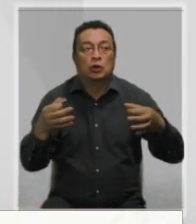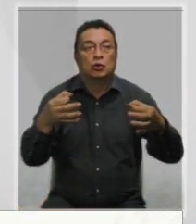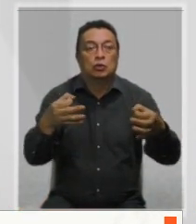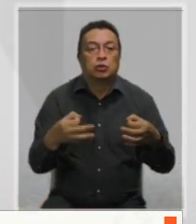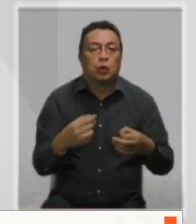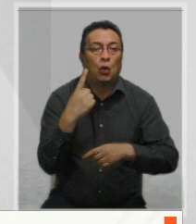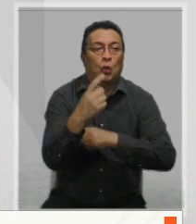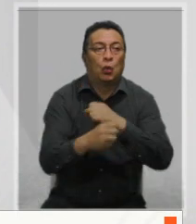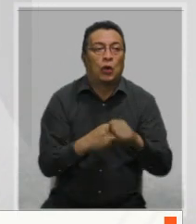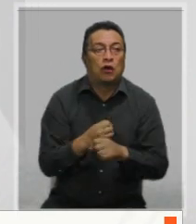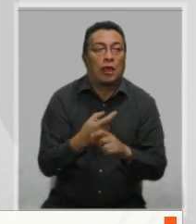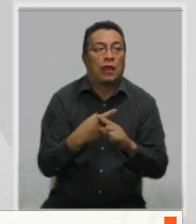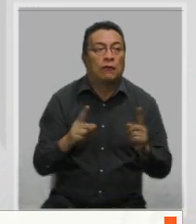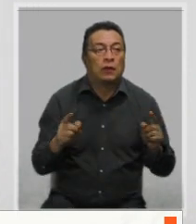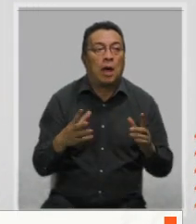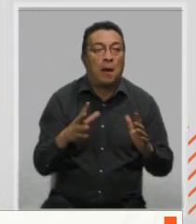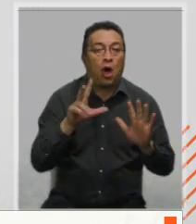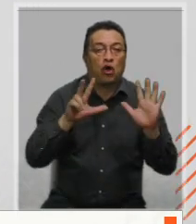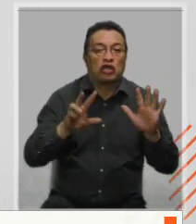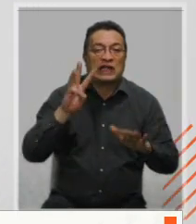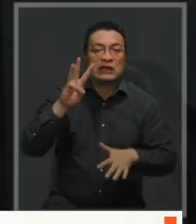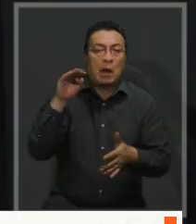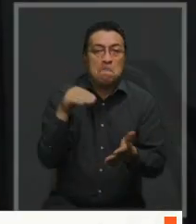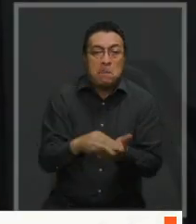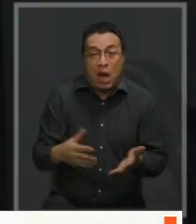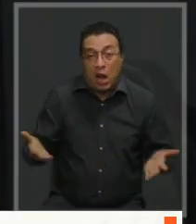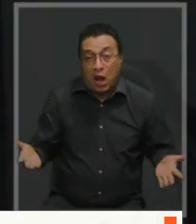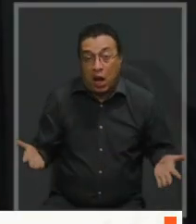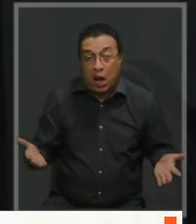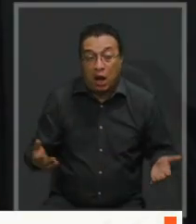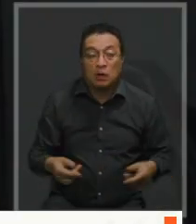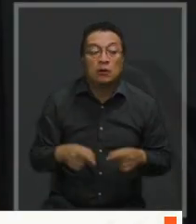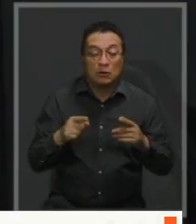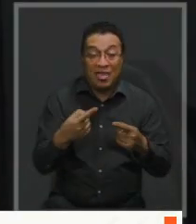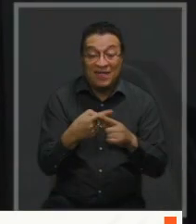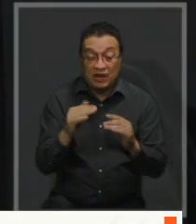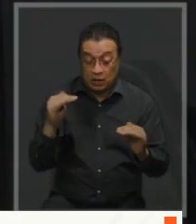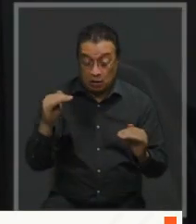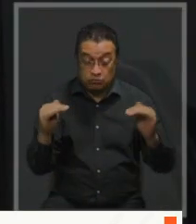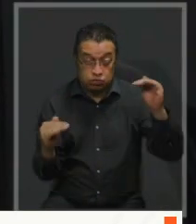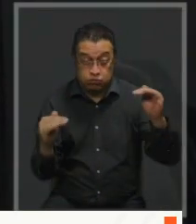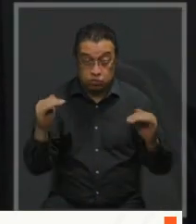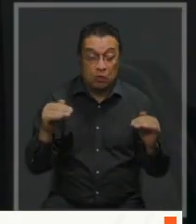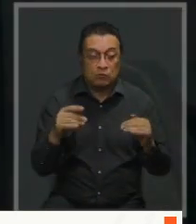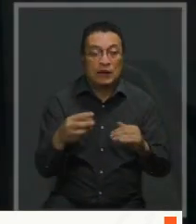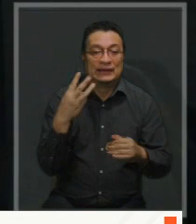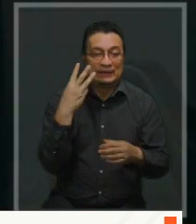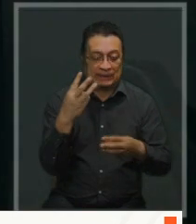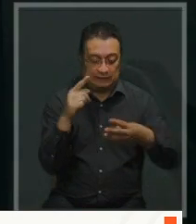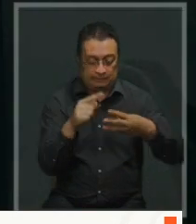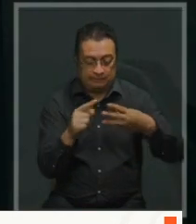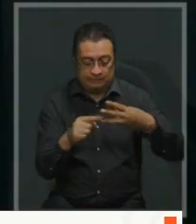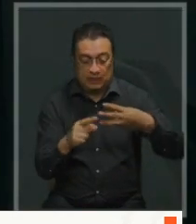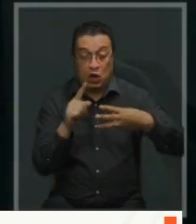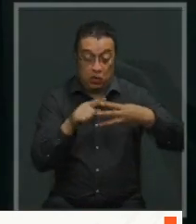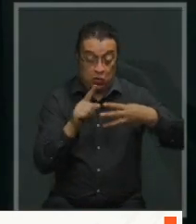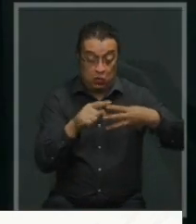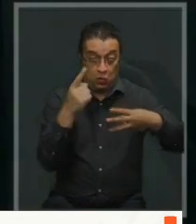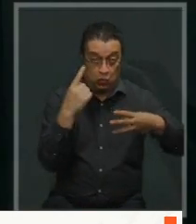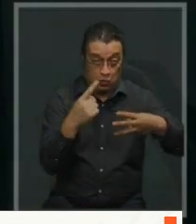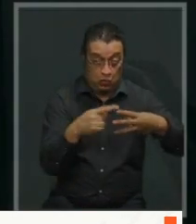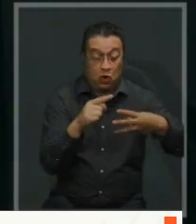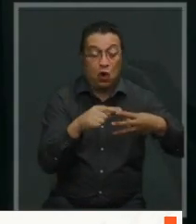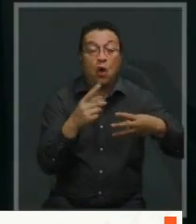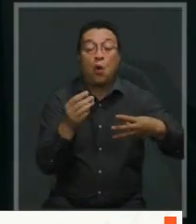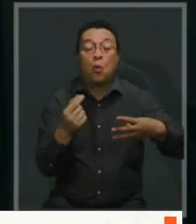un año, la diferencia es de más de 83.000 pesos. Las diferencias entre una AFP y otra son tres. Una es